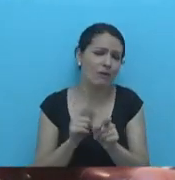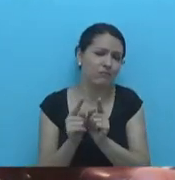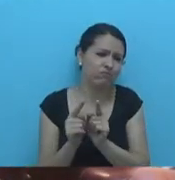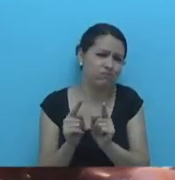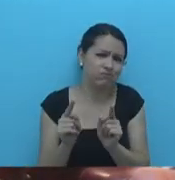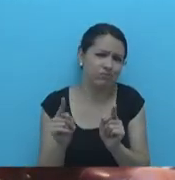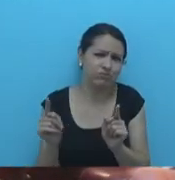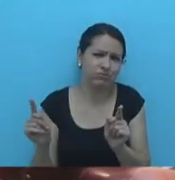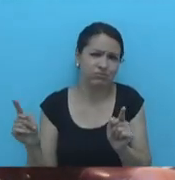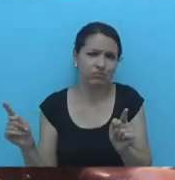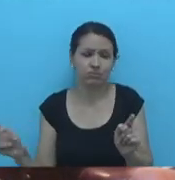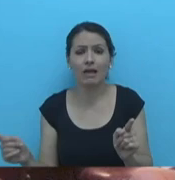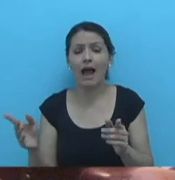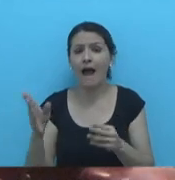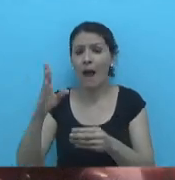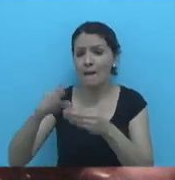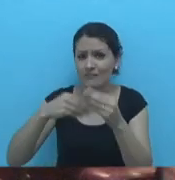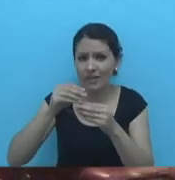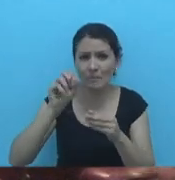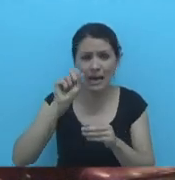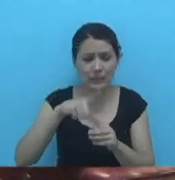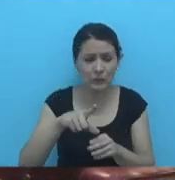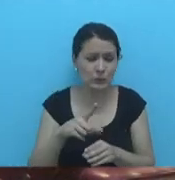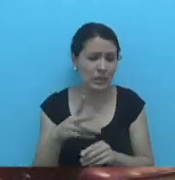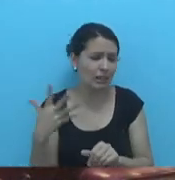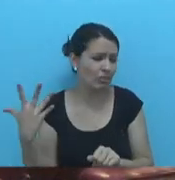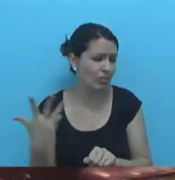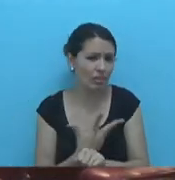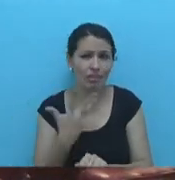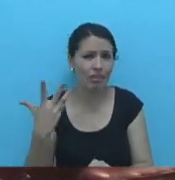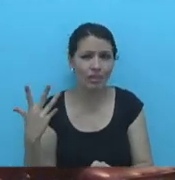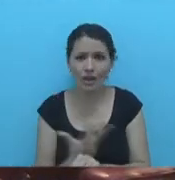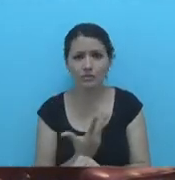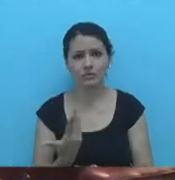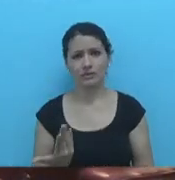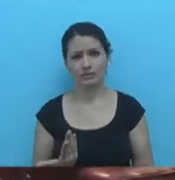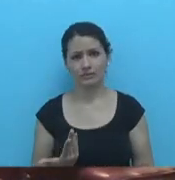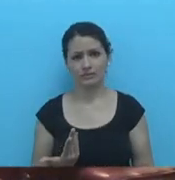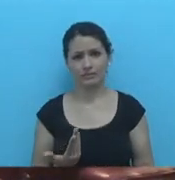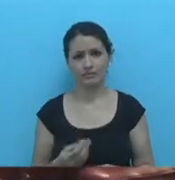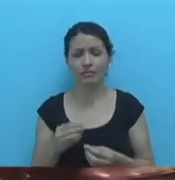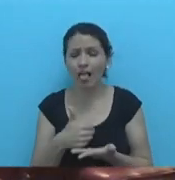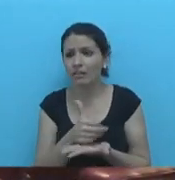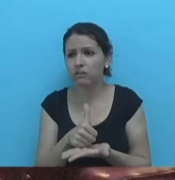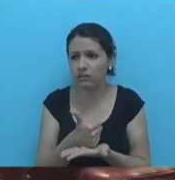familiares están desaparecidos, es realmente un calvario esta espera. Sabemos